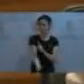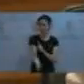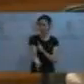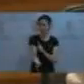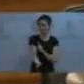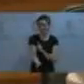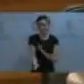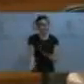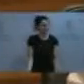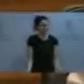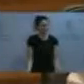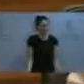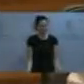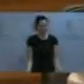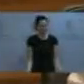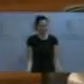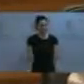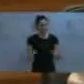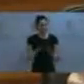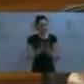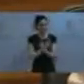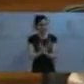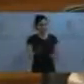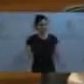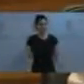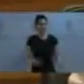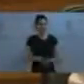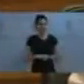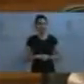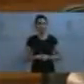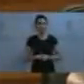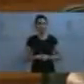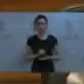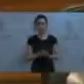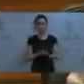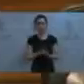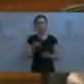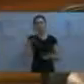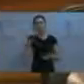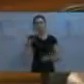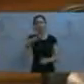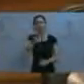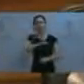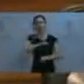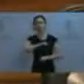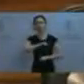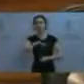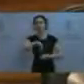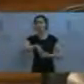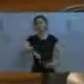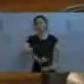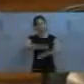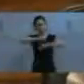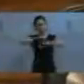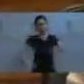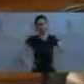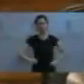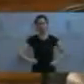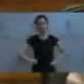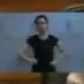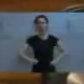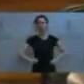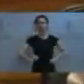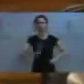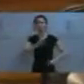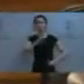Pero además, aquí hay más delito, porque digamos, estamos hablando de parados de larga duración, que es un paro estructural en Asturias, los mayores de 45. ¿Por qué